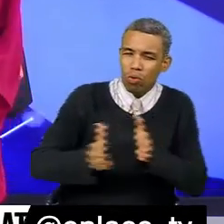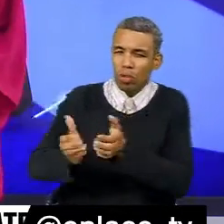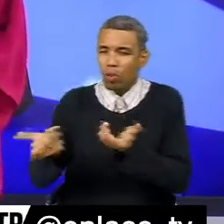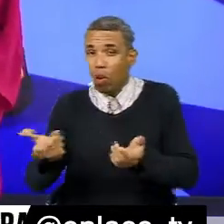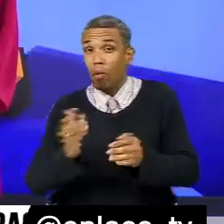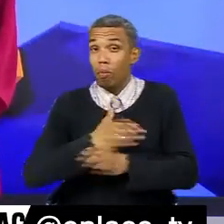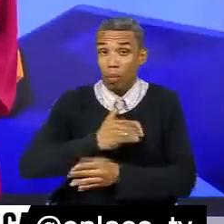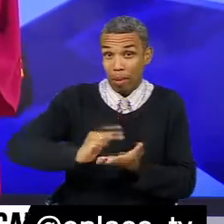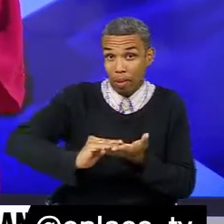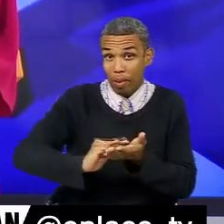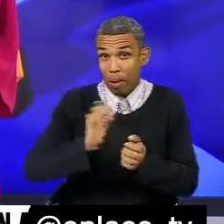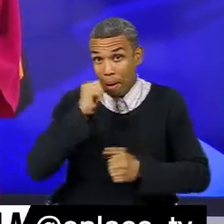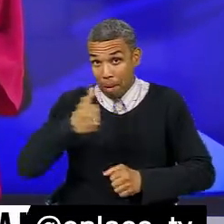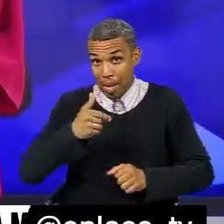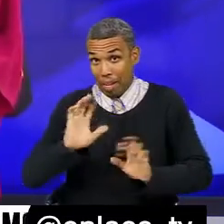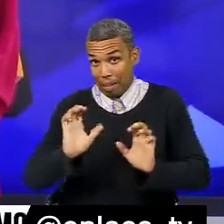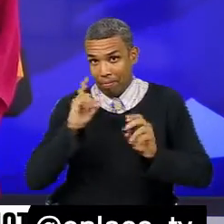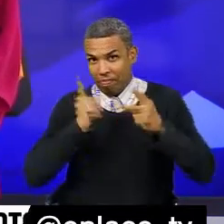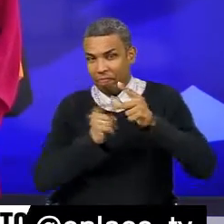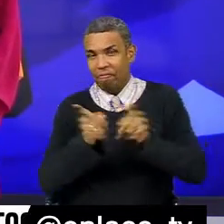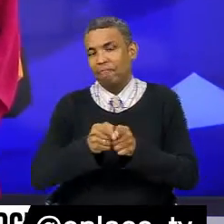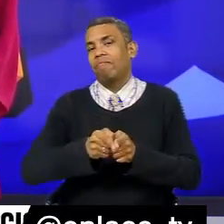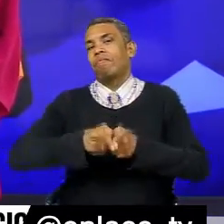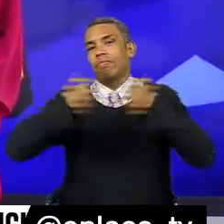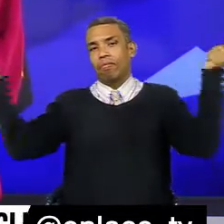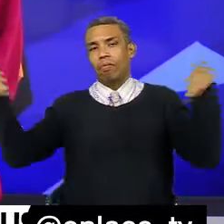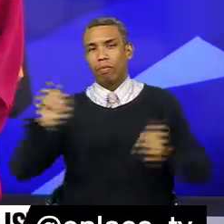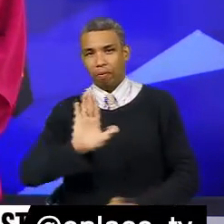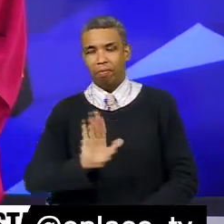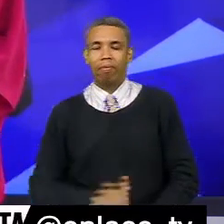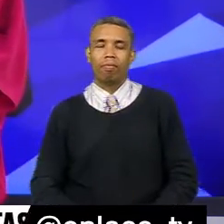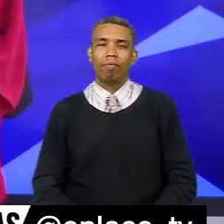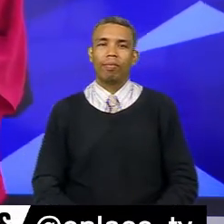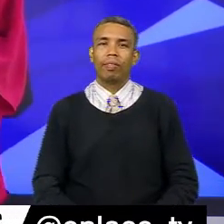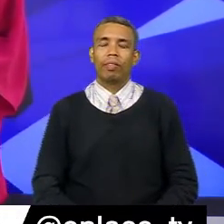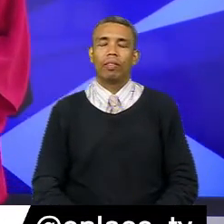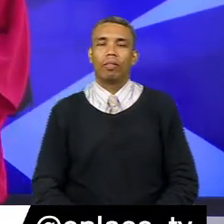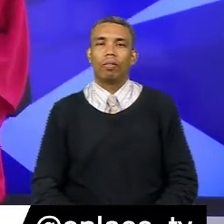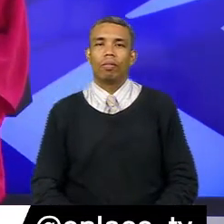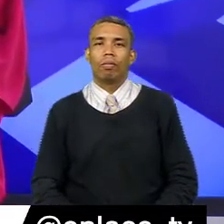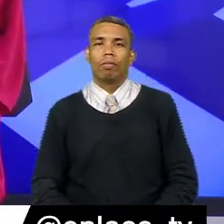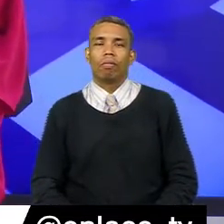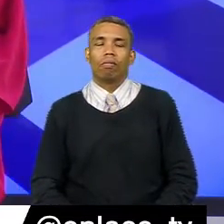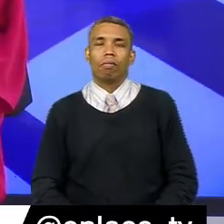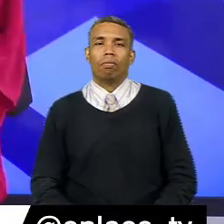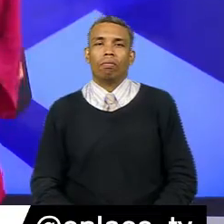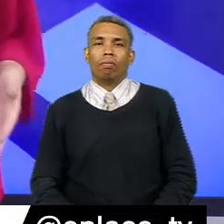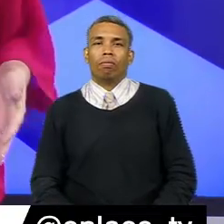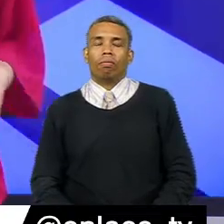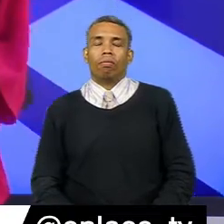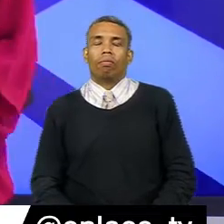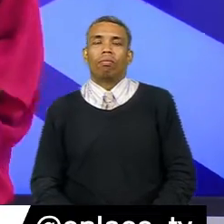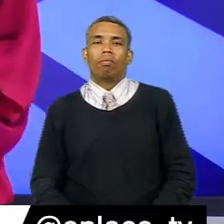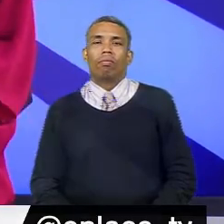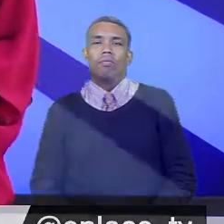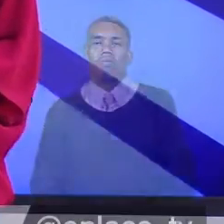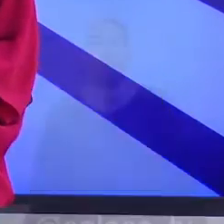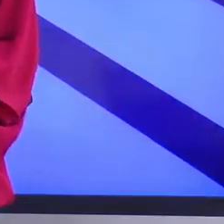sus problemáticas. Estas y otras situaciones serán tratadas en la presente emisión. Bienvenidos a Enlace Noticias, lo que usted quiere